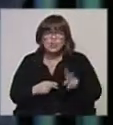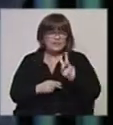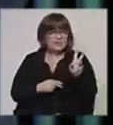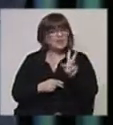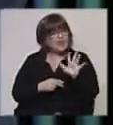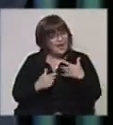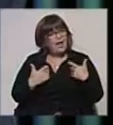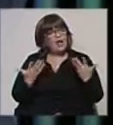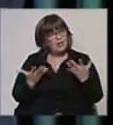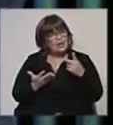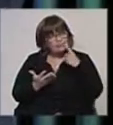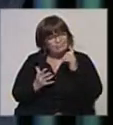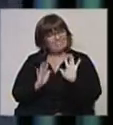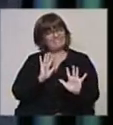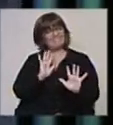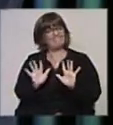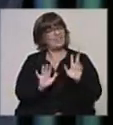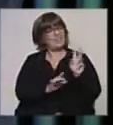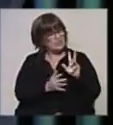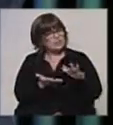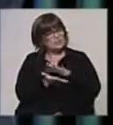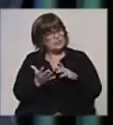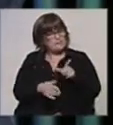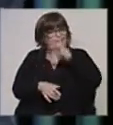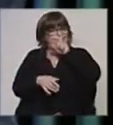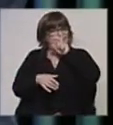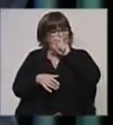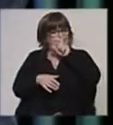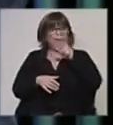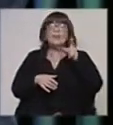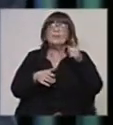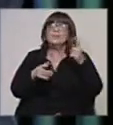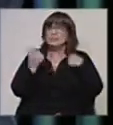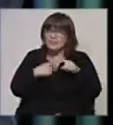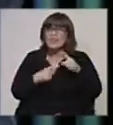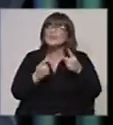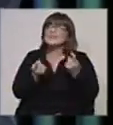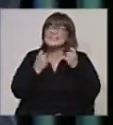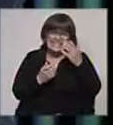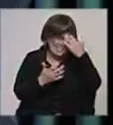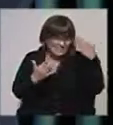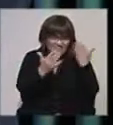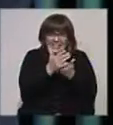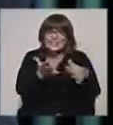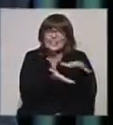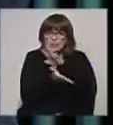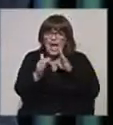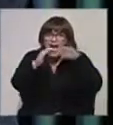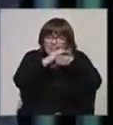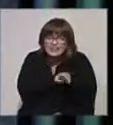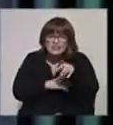lo que diría sobre Venezuela. La realidad es que hay que vivir esas situaciones para entenderlas y los matices son